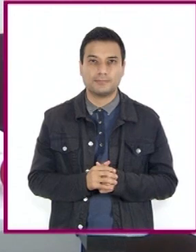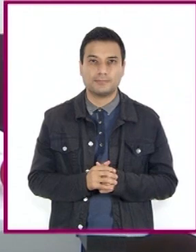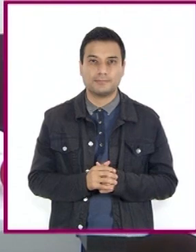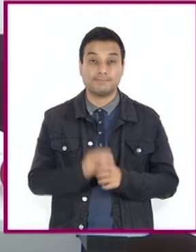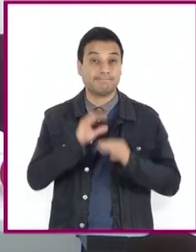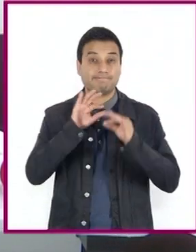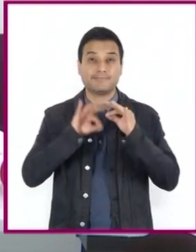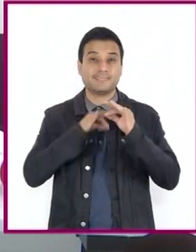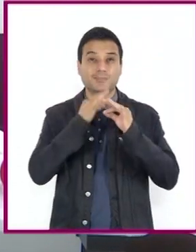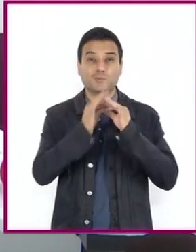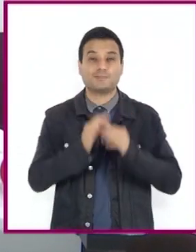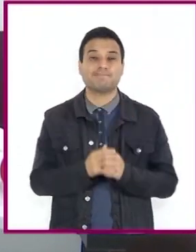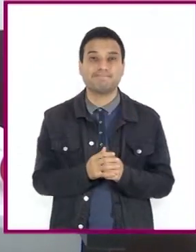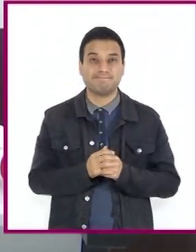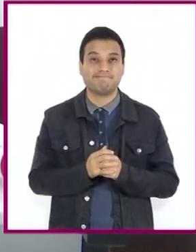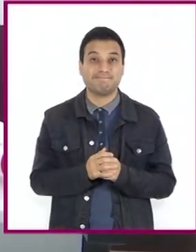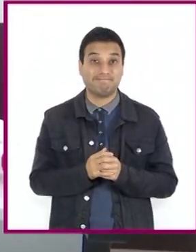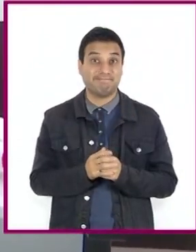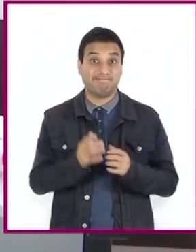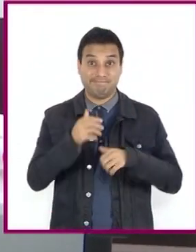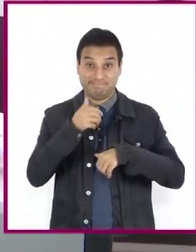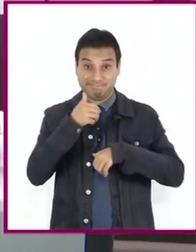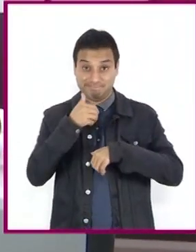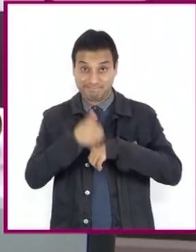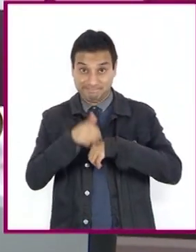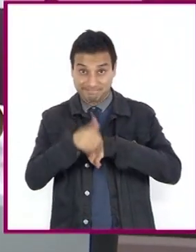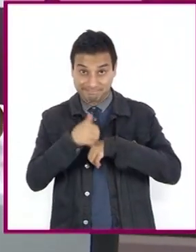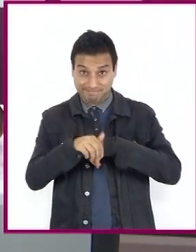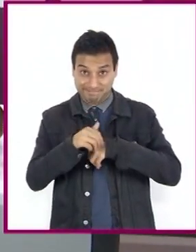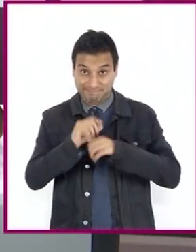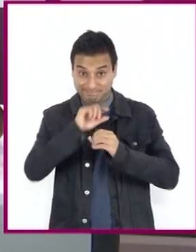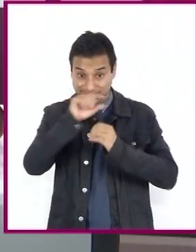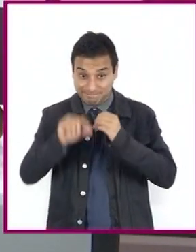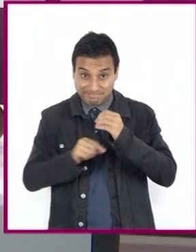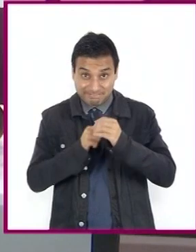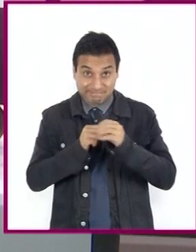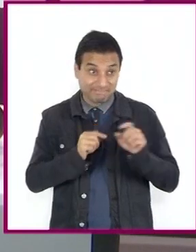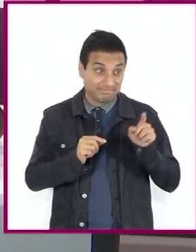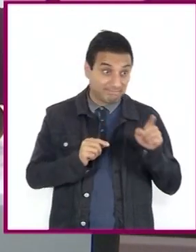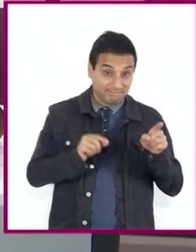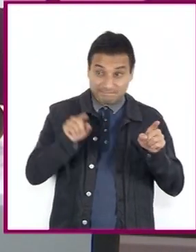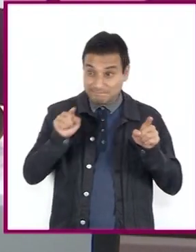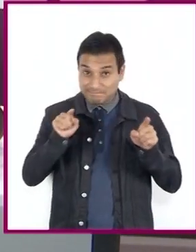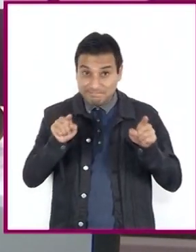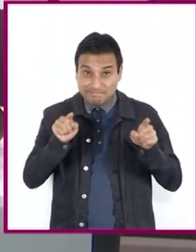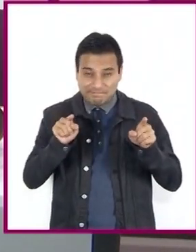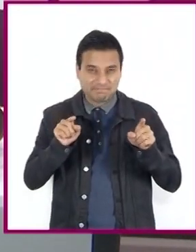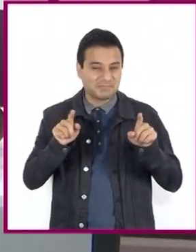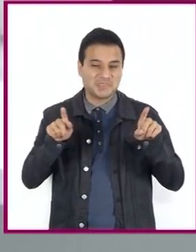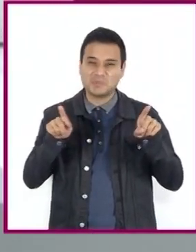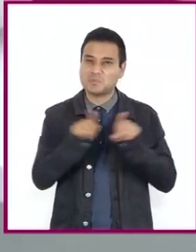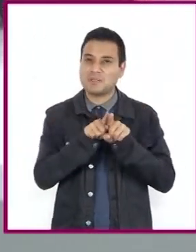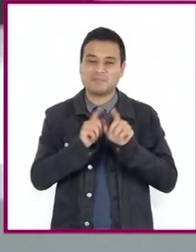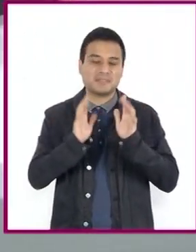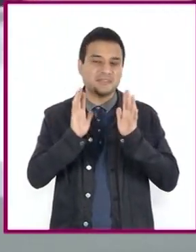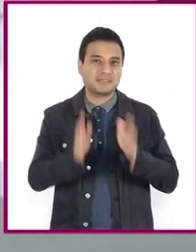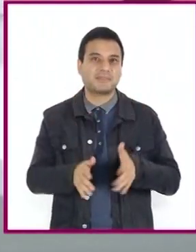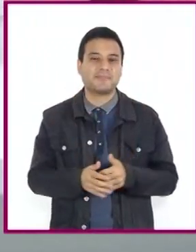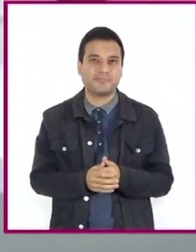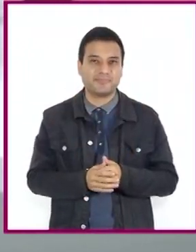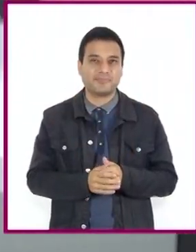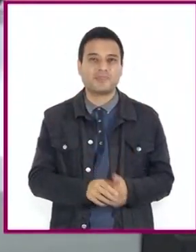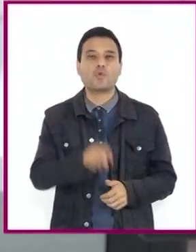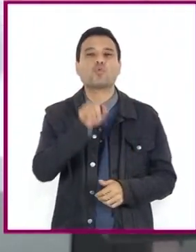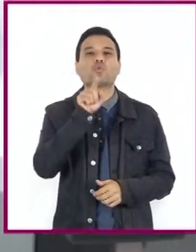¡Listo! Hemos logrado que el número de átomos de un elemento en los reactivos sea el mismo que en los productos. Elaboren un